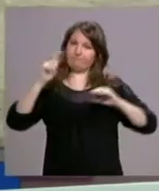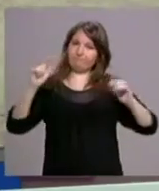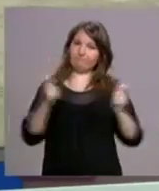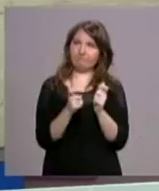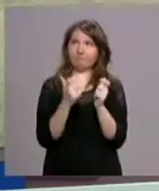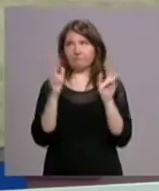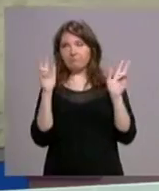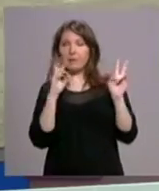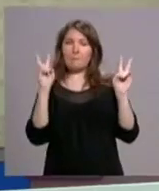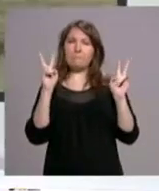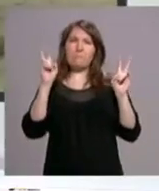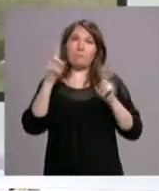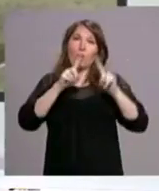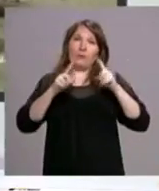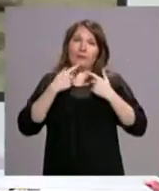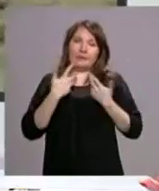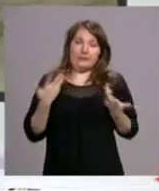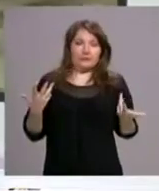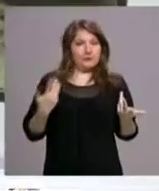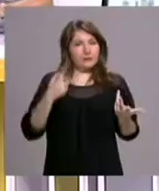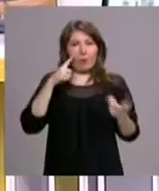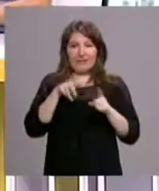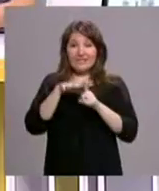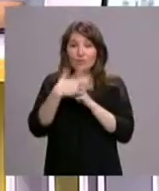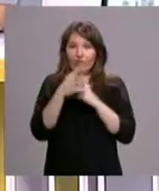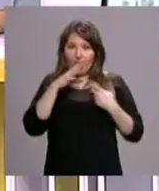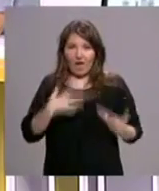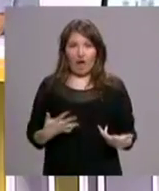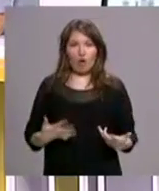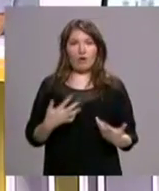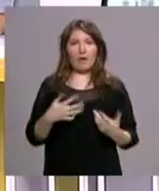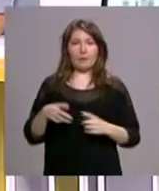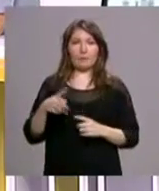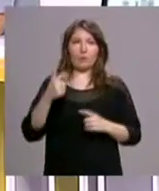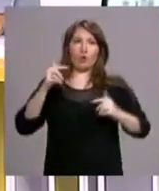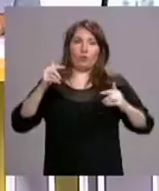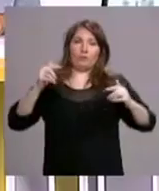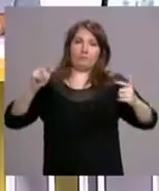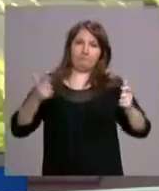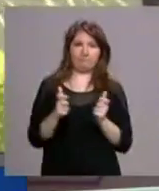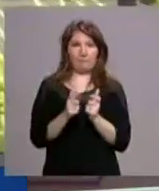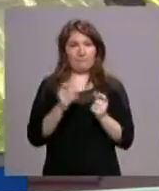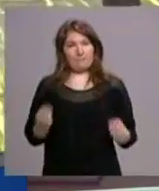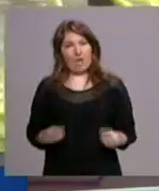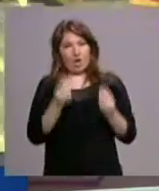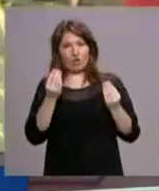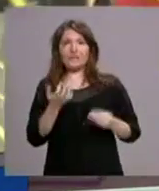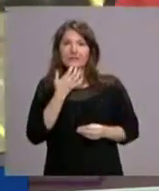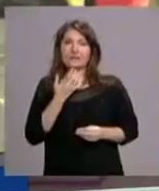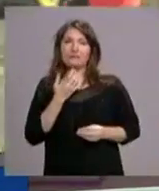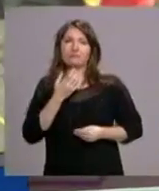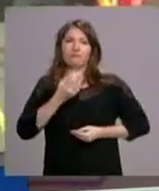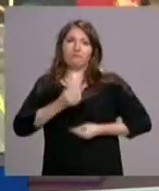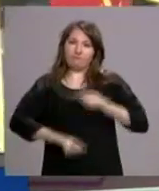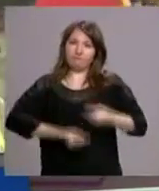problema, quiero llamarlo la situación, la realidad que estamos atravesando. Entonces yo creo que deberíamos también de hacer